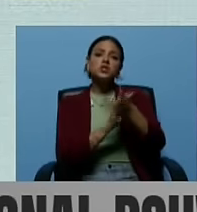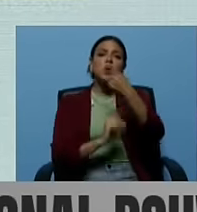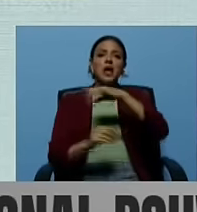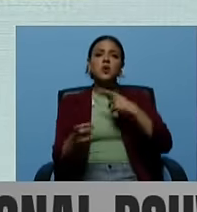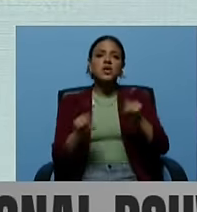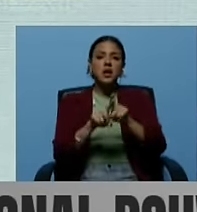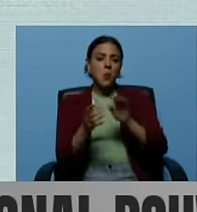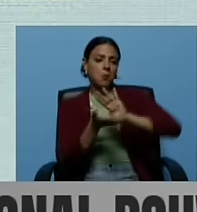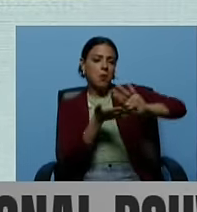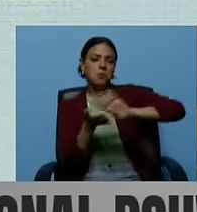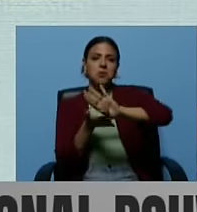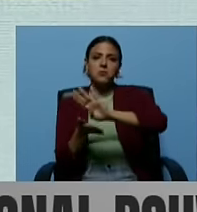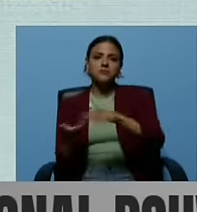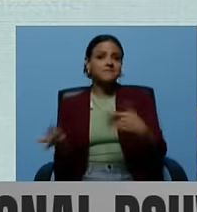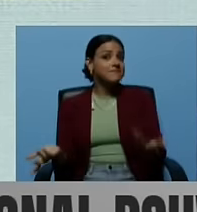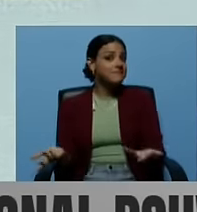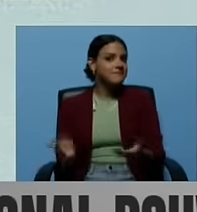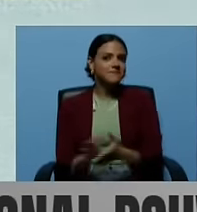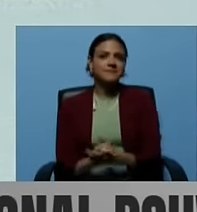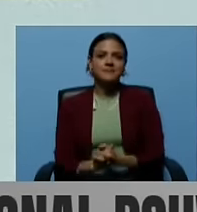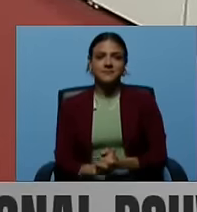poner.